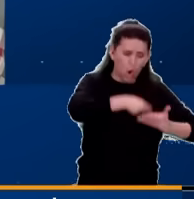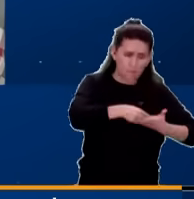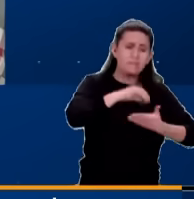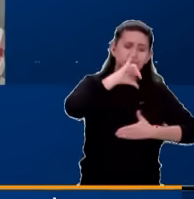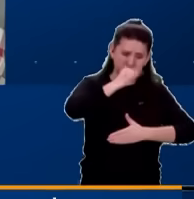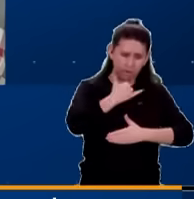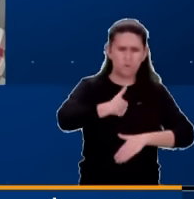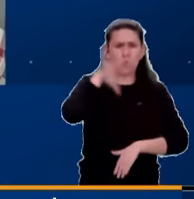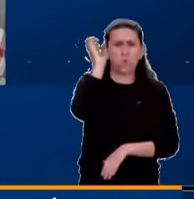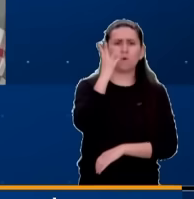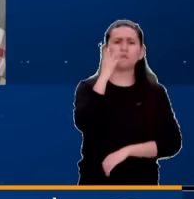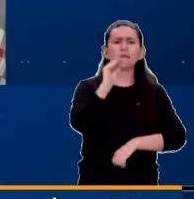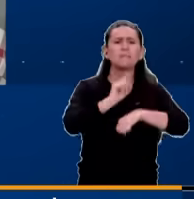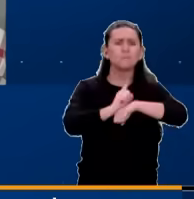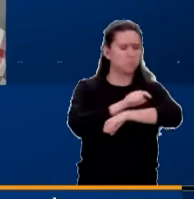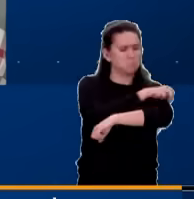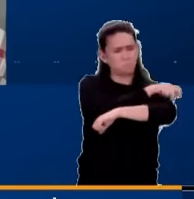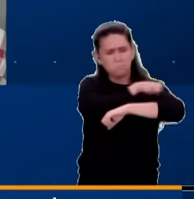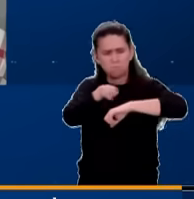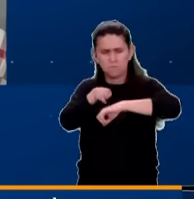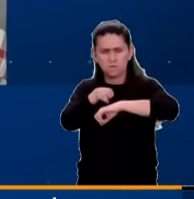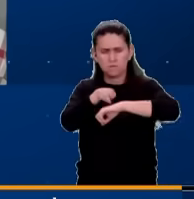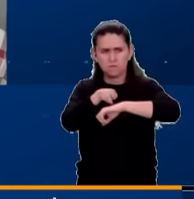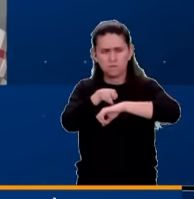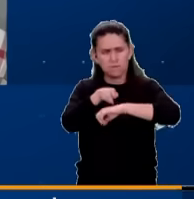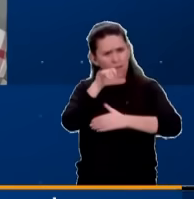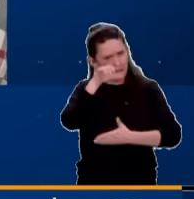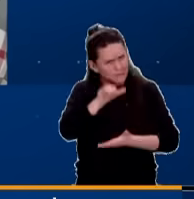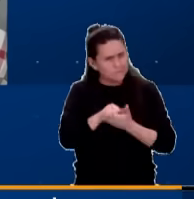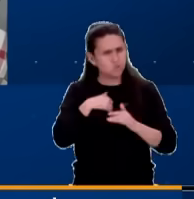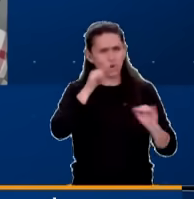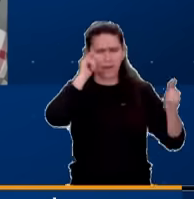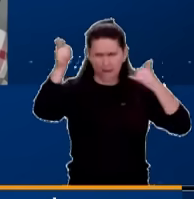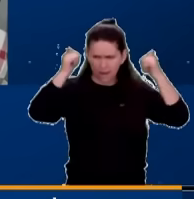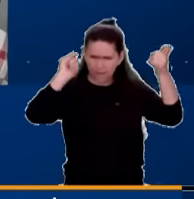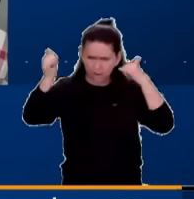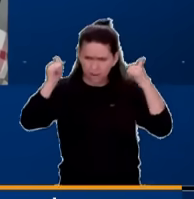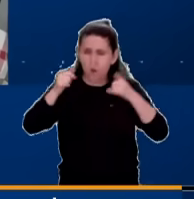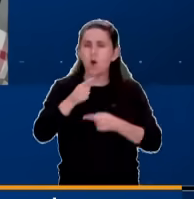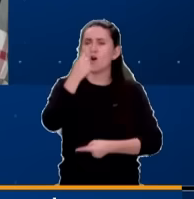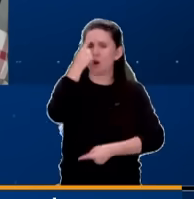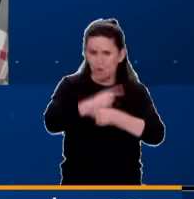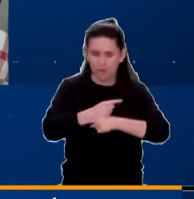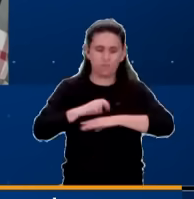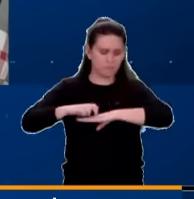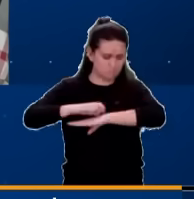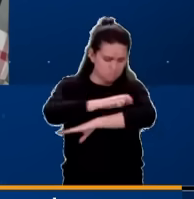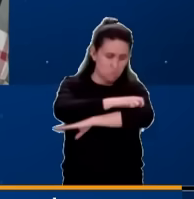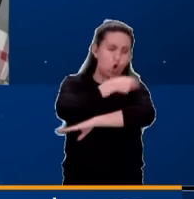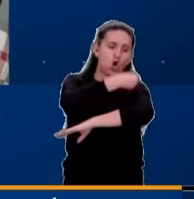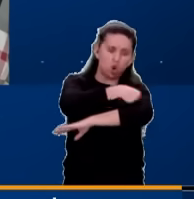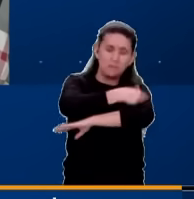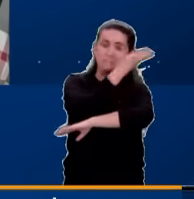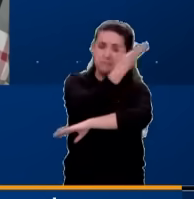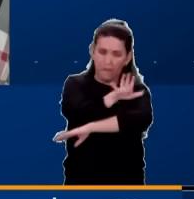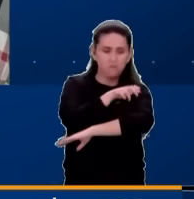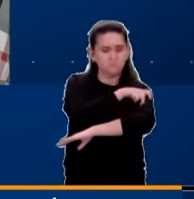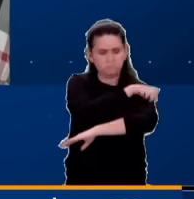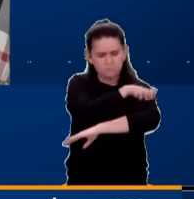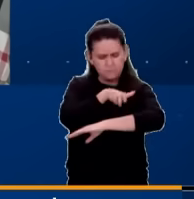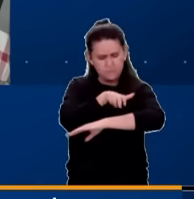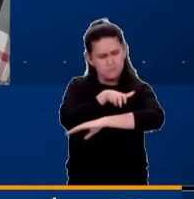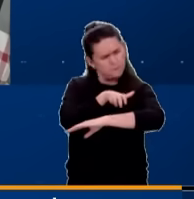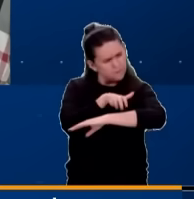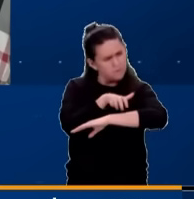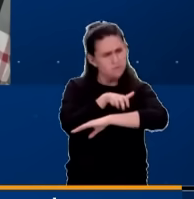pero hace media hora salió. Entonces revisamos las cámaras y efectivamente ella salió hacia la casa. Entonces yo me regreso a la